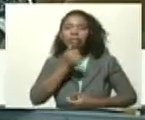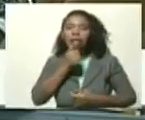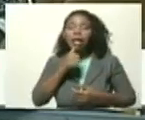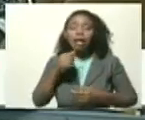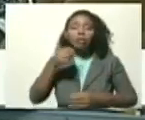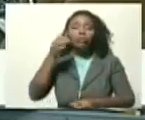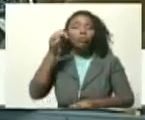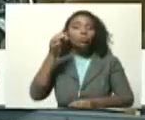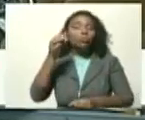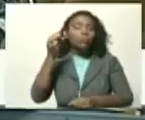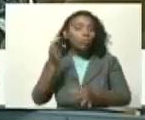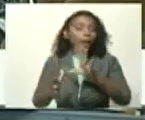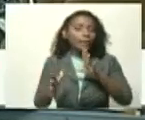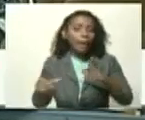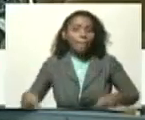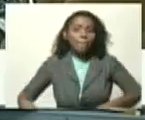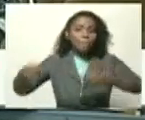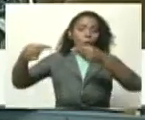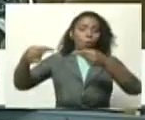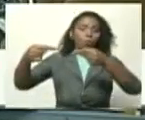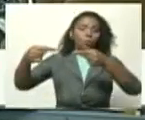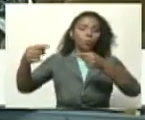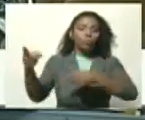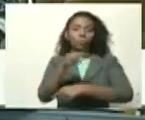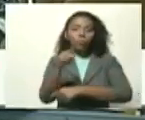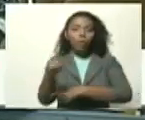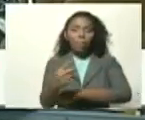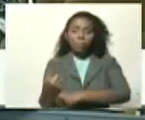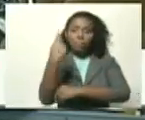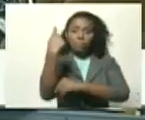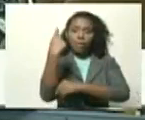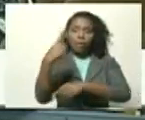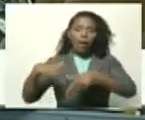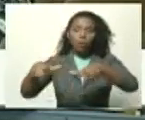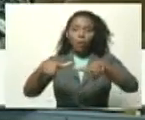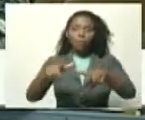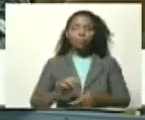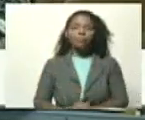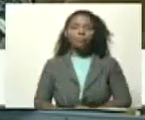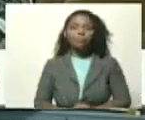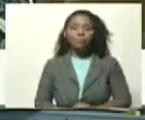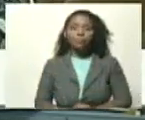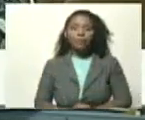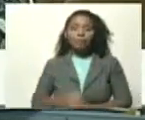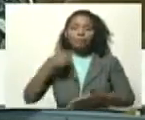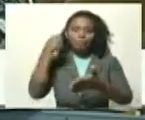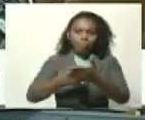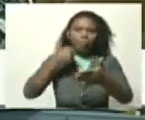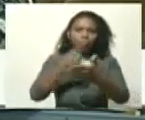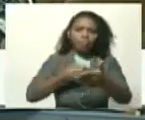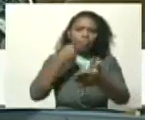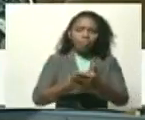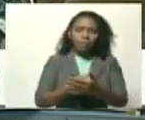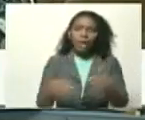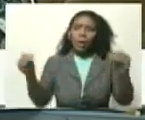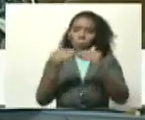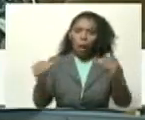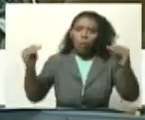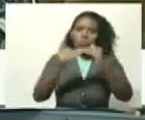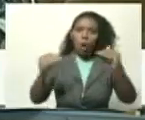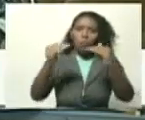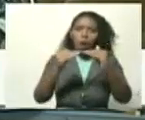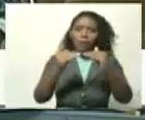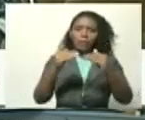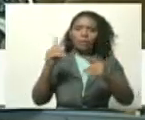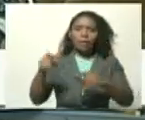resultaron empatados o empatadas para el primer lugar. Si persiste el empate, se suspenderá